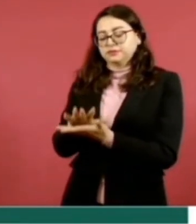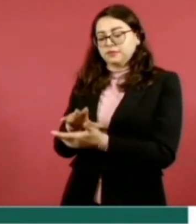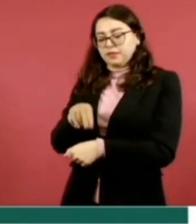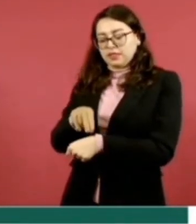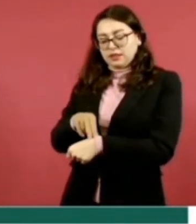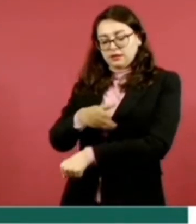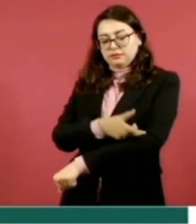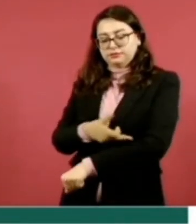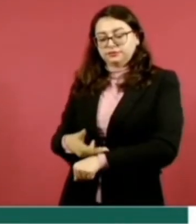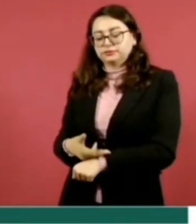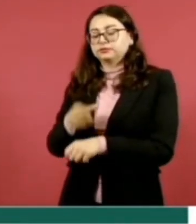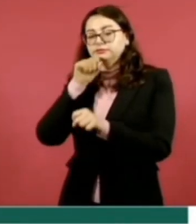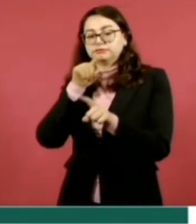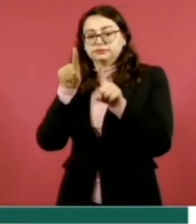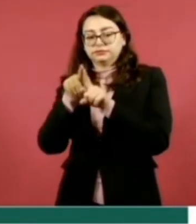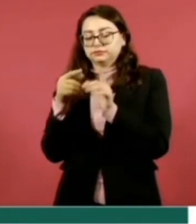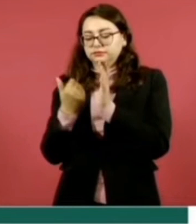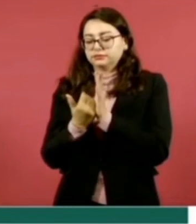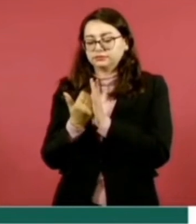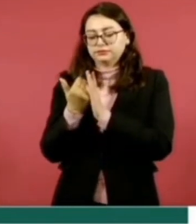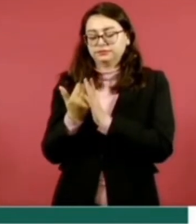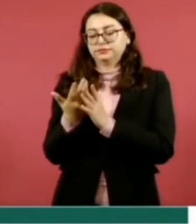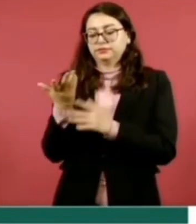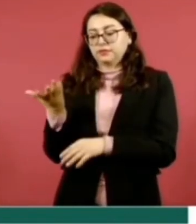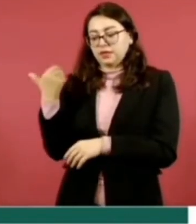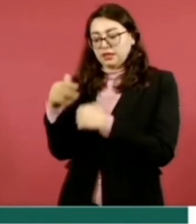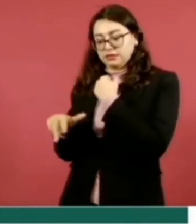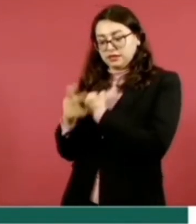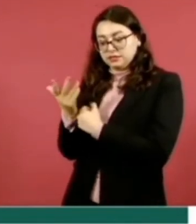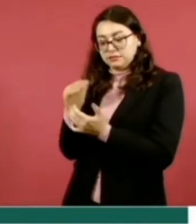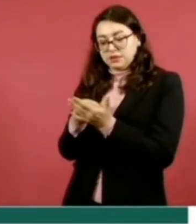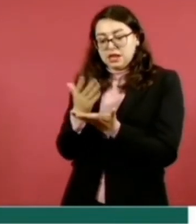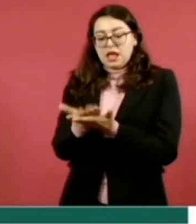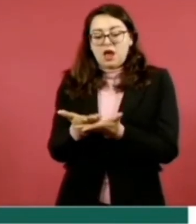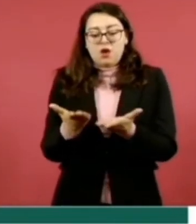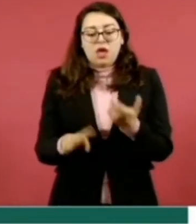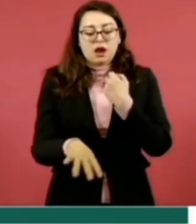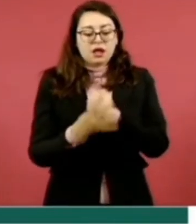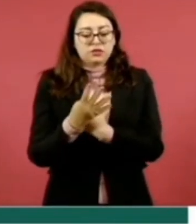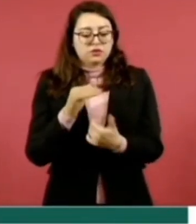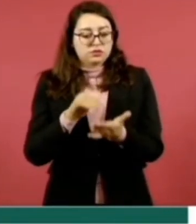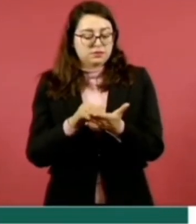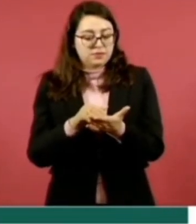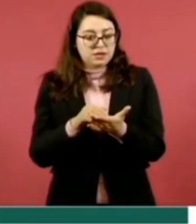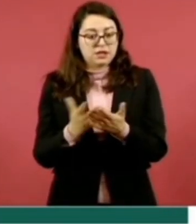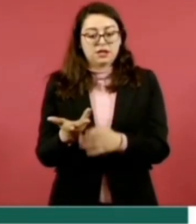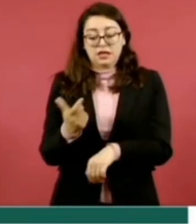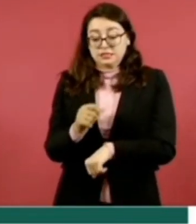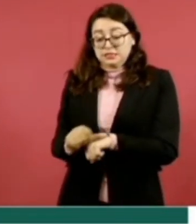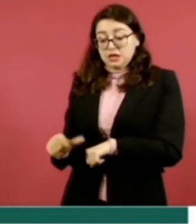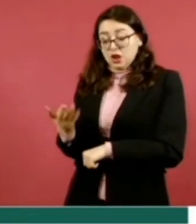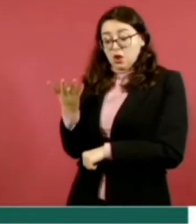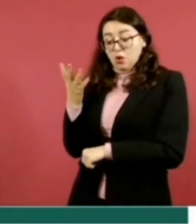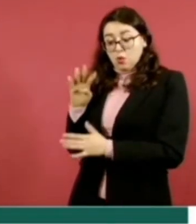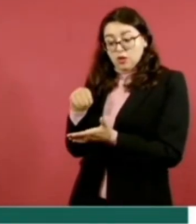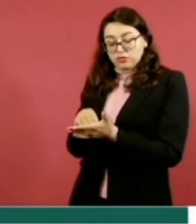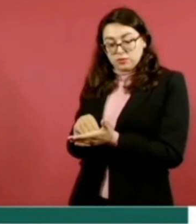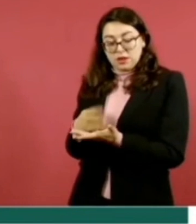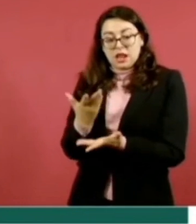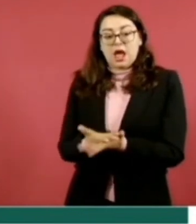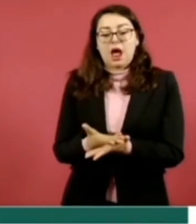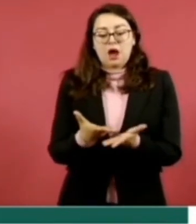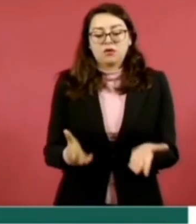un incremento similar del 3%, pasando de 13,000 a 14,000, y las cirugías de 4,874